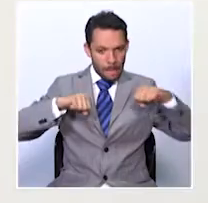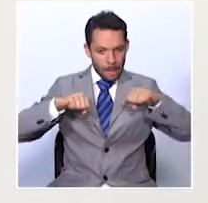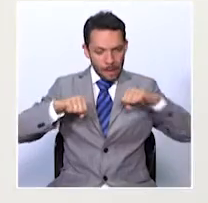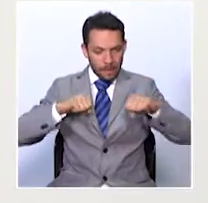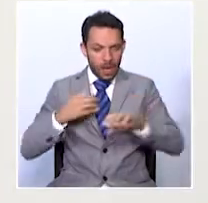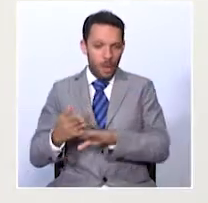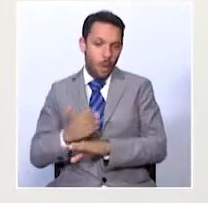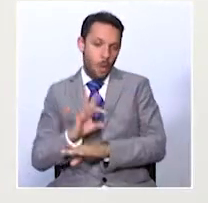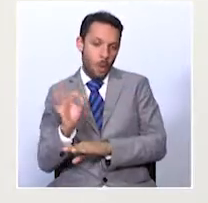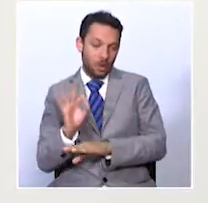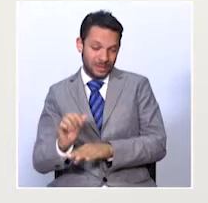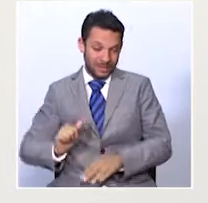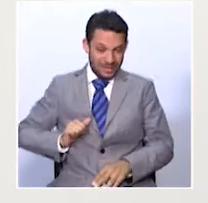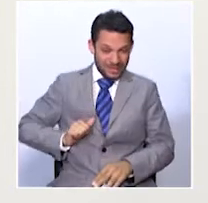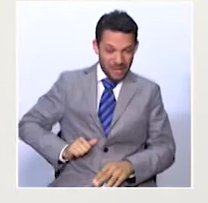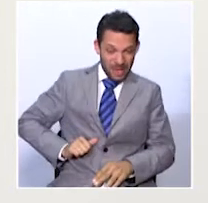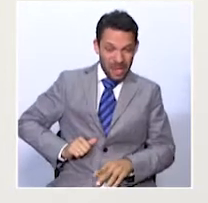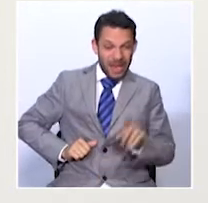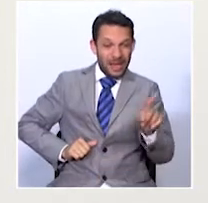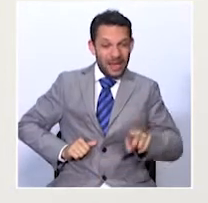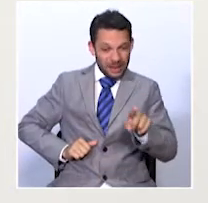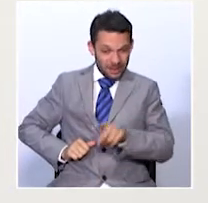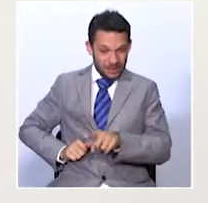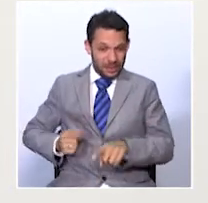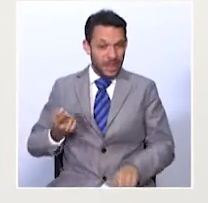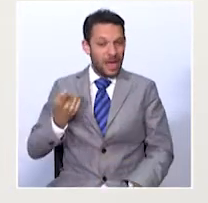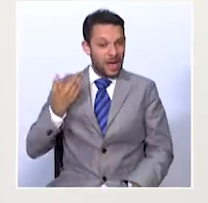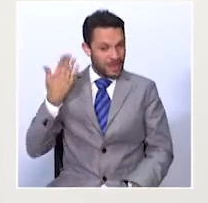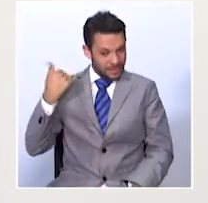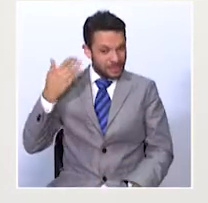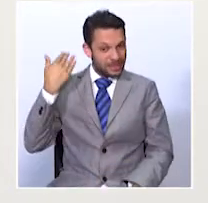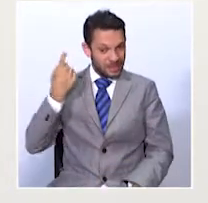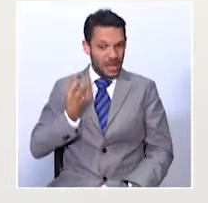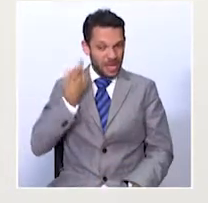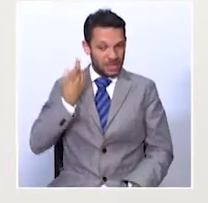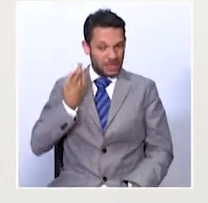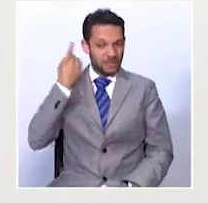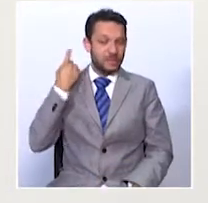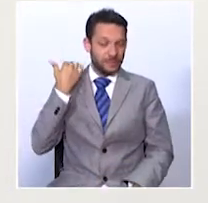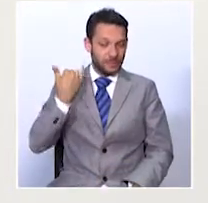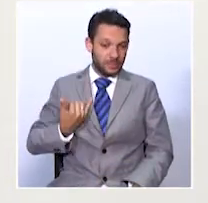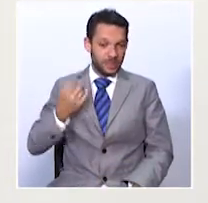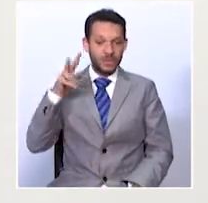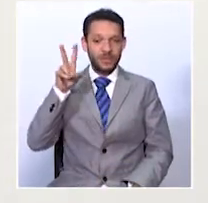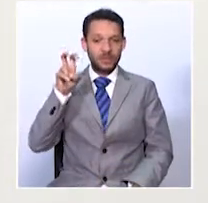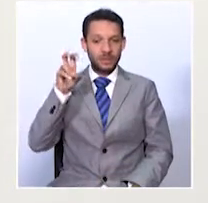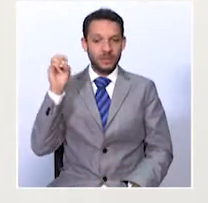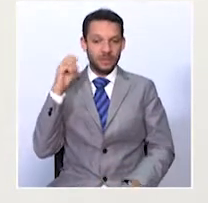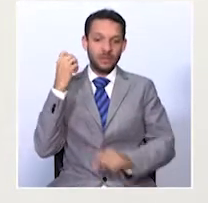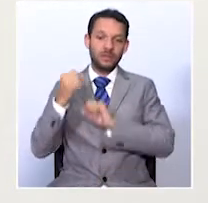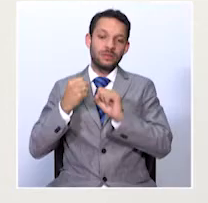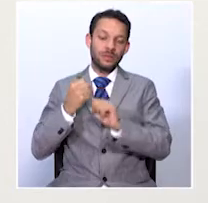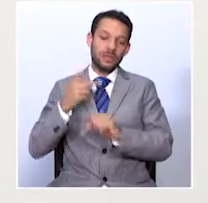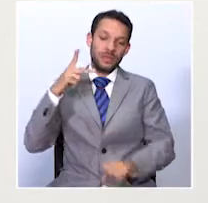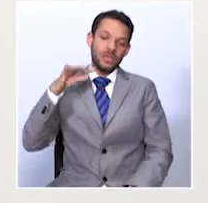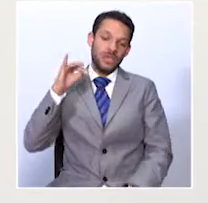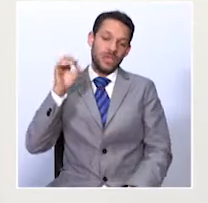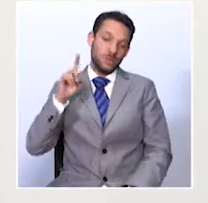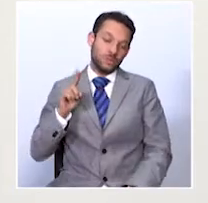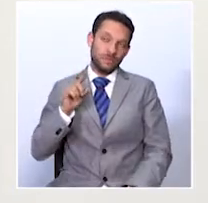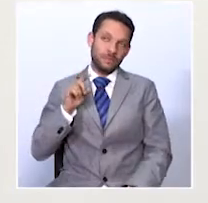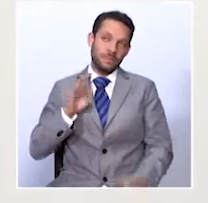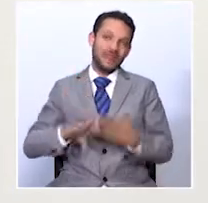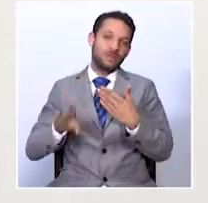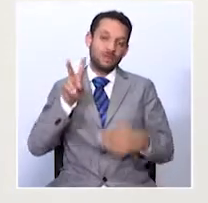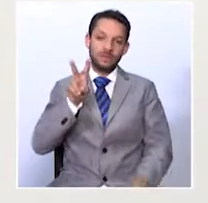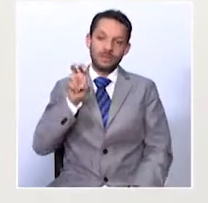cirugía bariátrica, que hay pacientes, antier me tocó una pacientica que rebajó 70 kilos con la cirugía bariátrica.